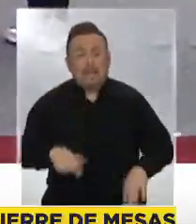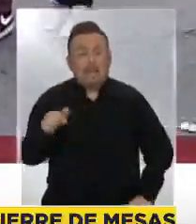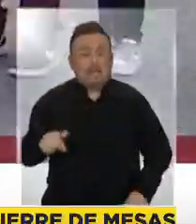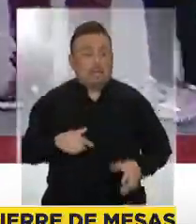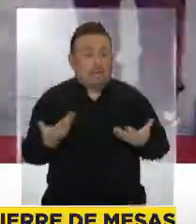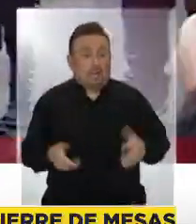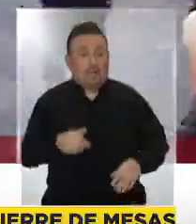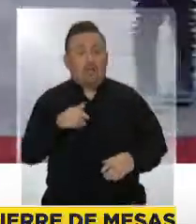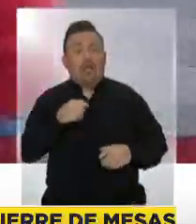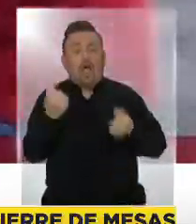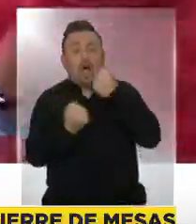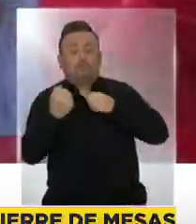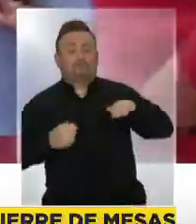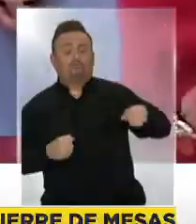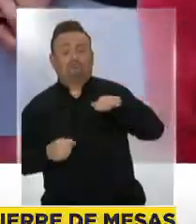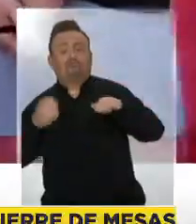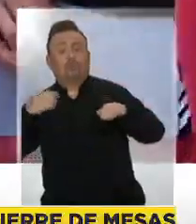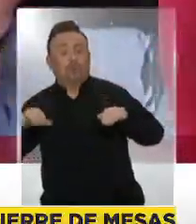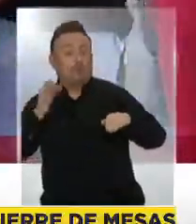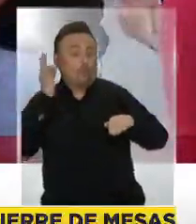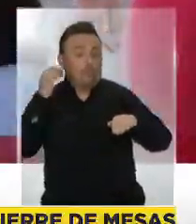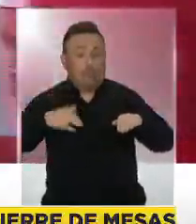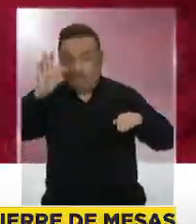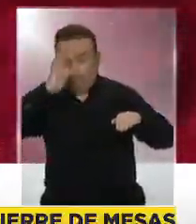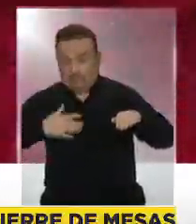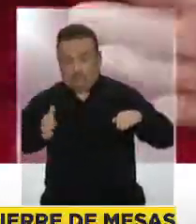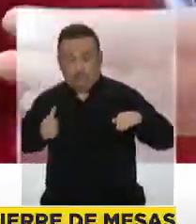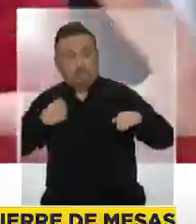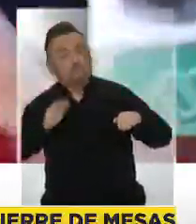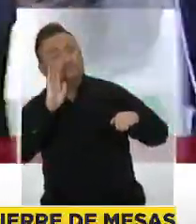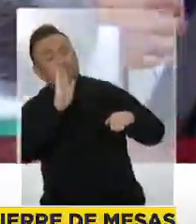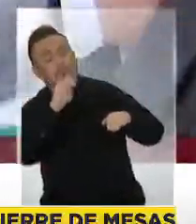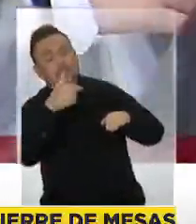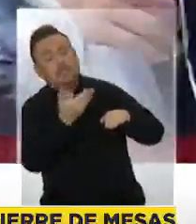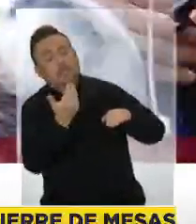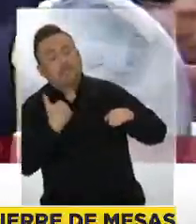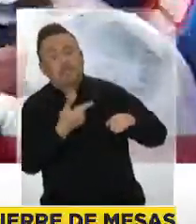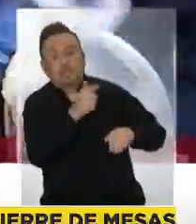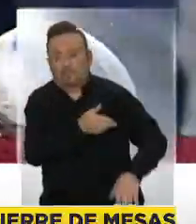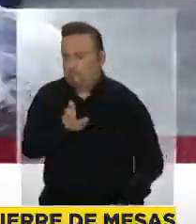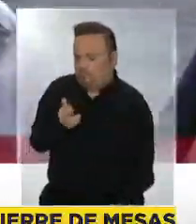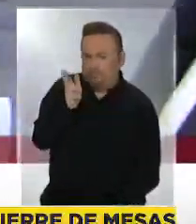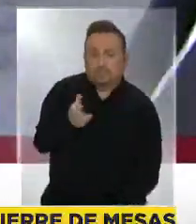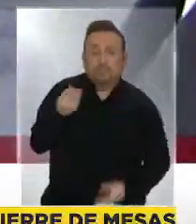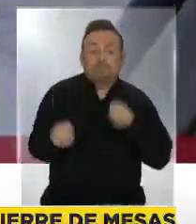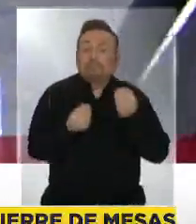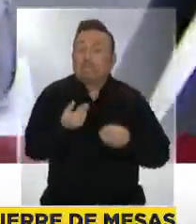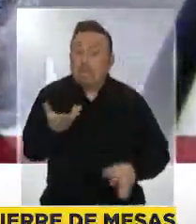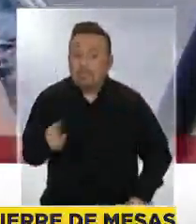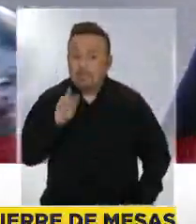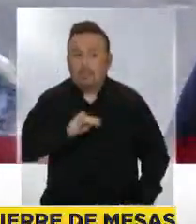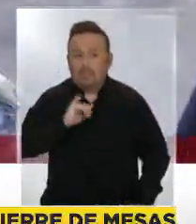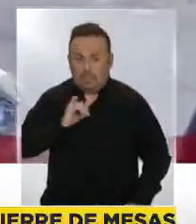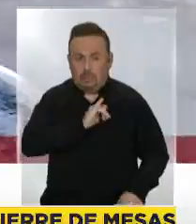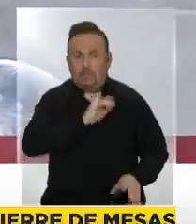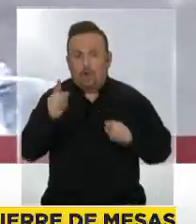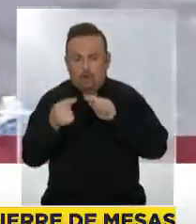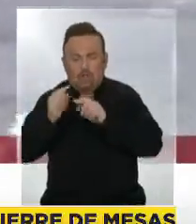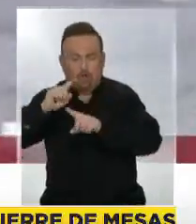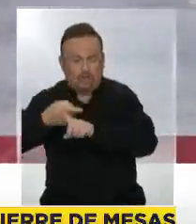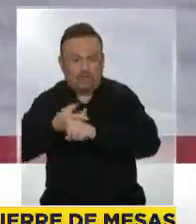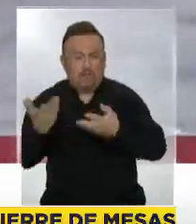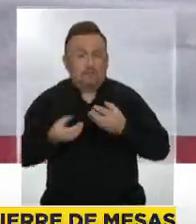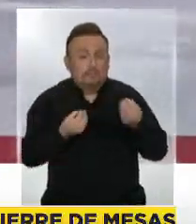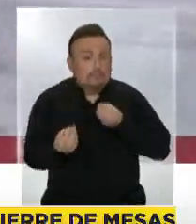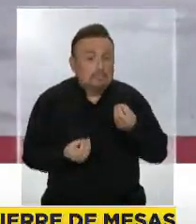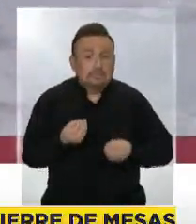desde el cual finalmente se produjeron los disparos que derivaron en su muerte, saber qué ocurrió también con ese vehículo. Ahí volvemos contigo, Pablo Abarza. Esta situación, ¿qué es